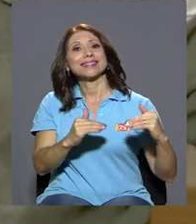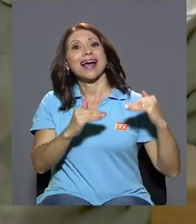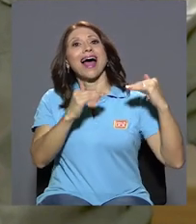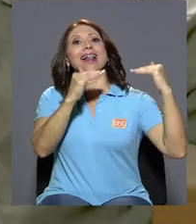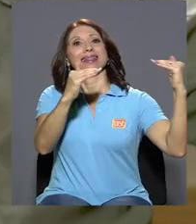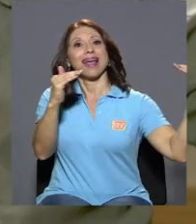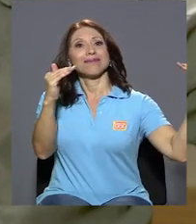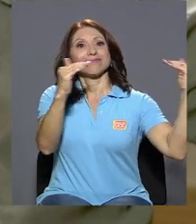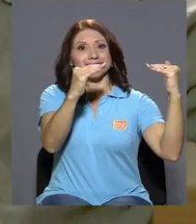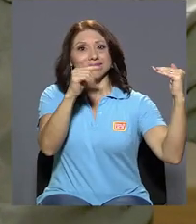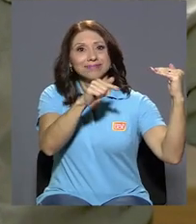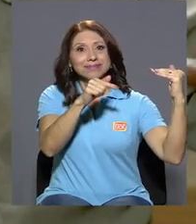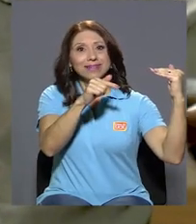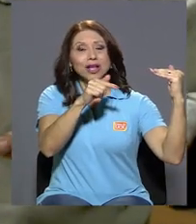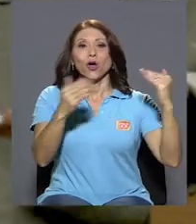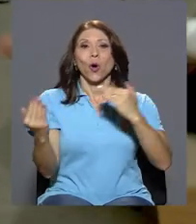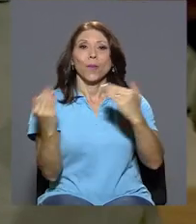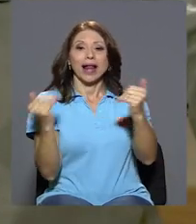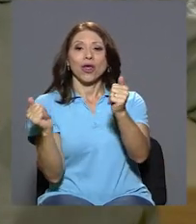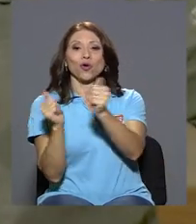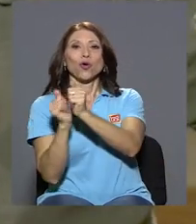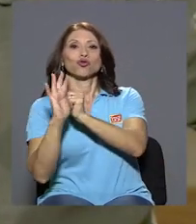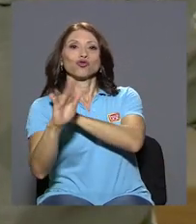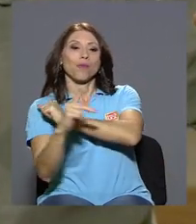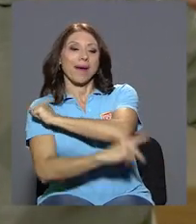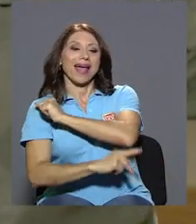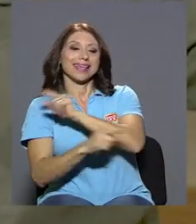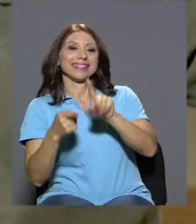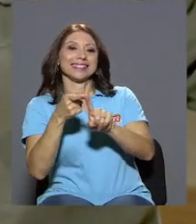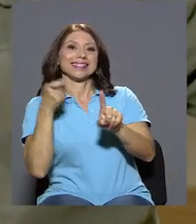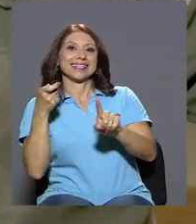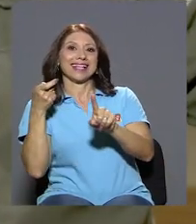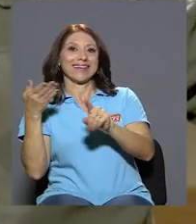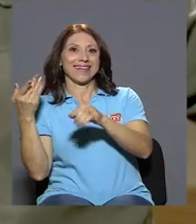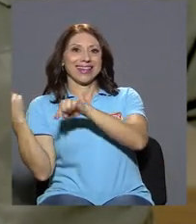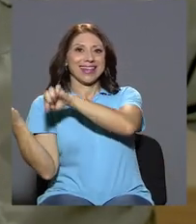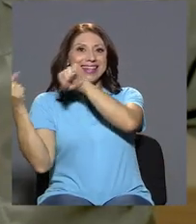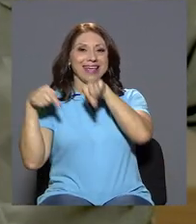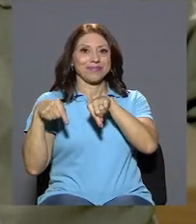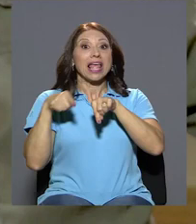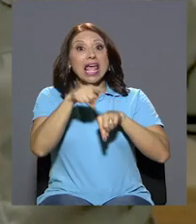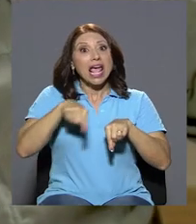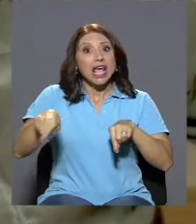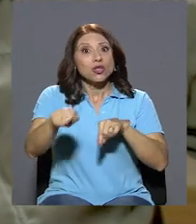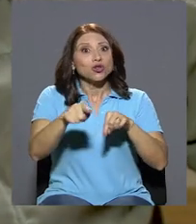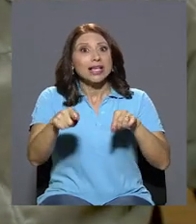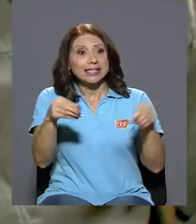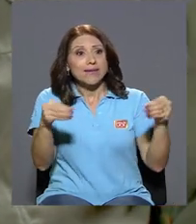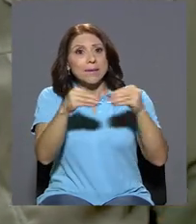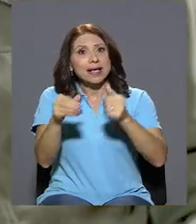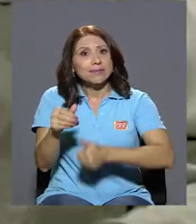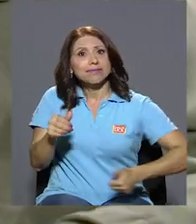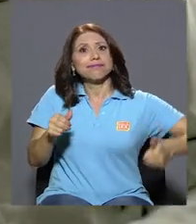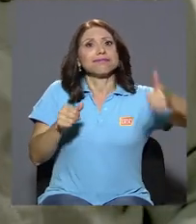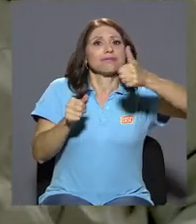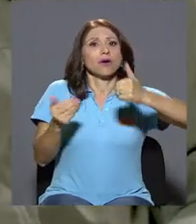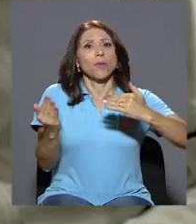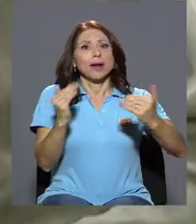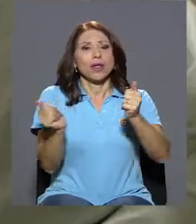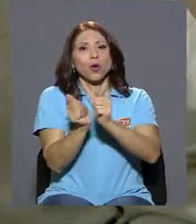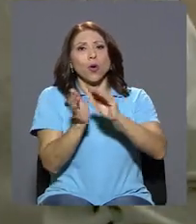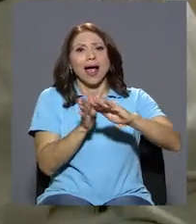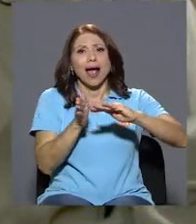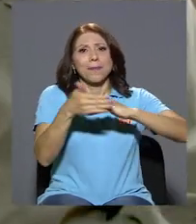país de origen o sea está por encima de lo que era jamaica sin kits etcétera etcétera etcétera